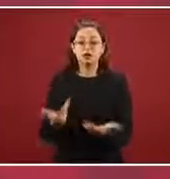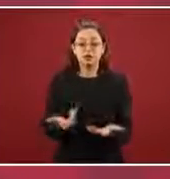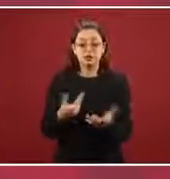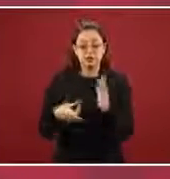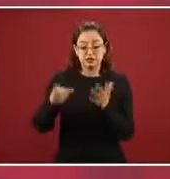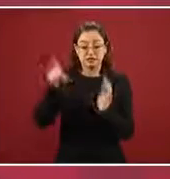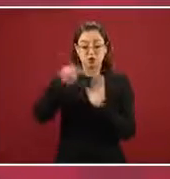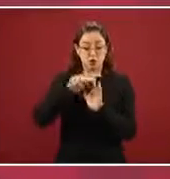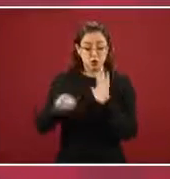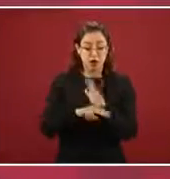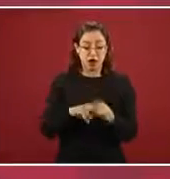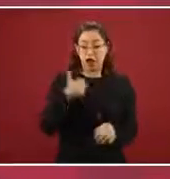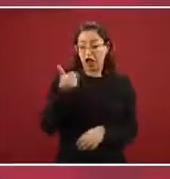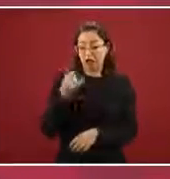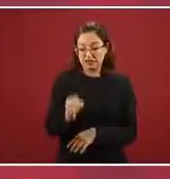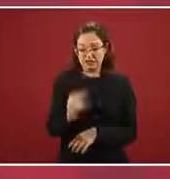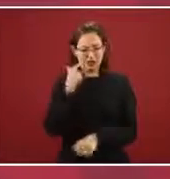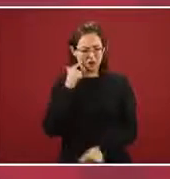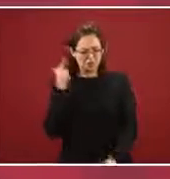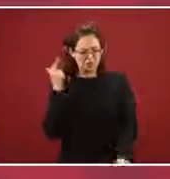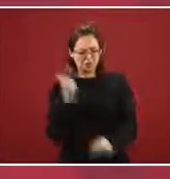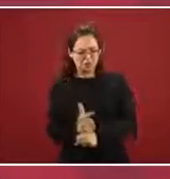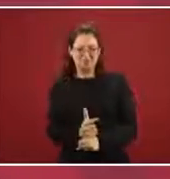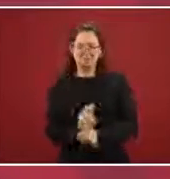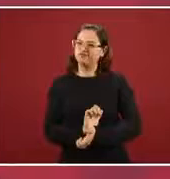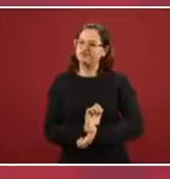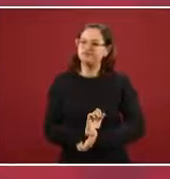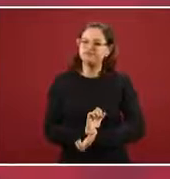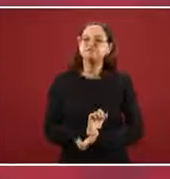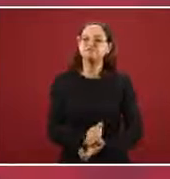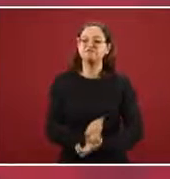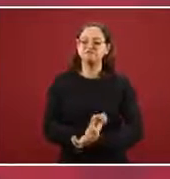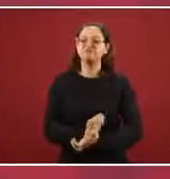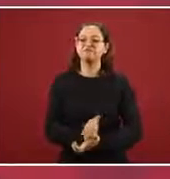normatividad se advierte una discriminación.